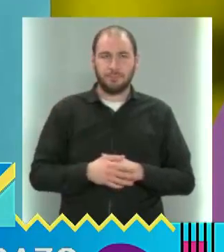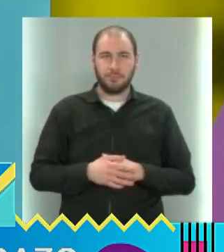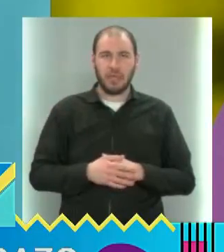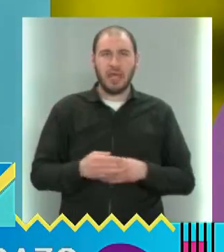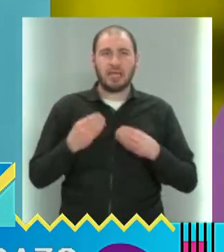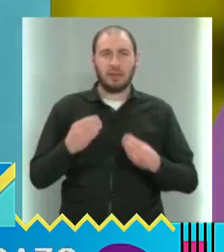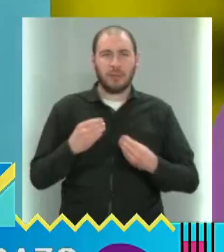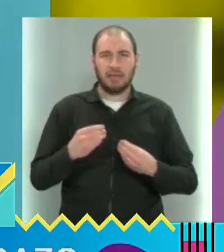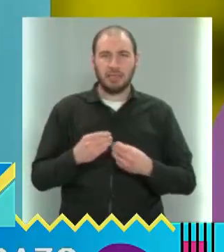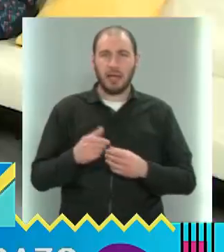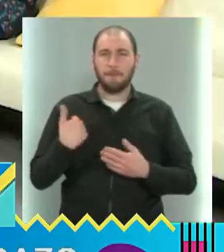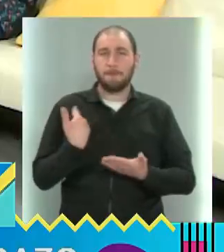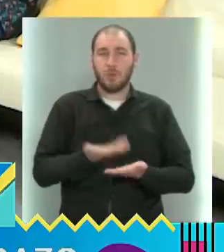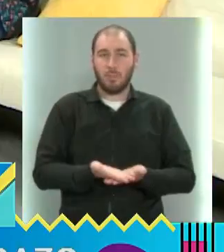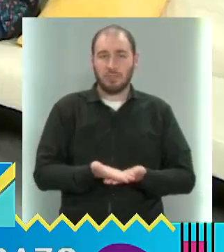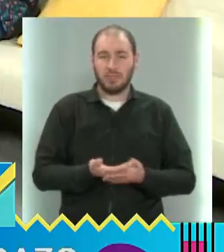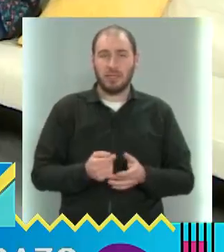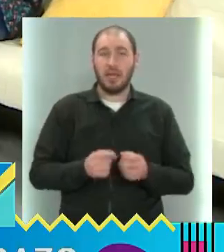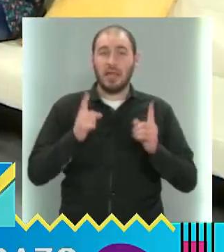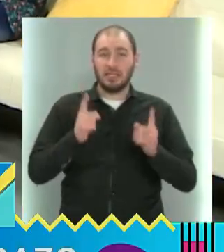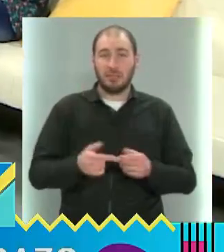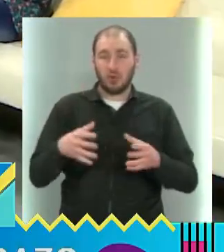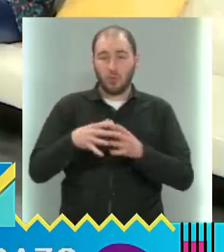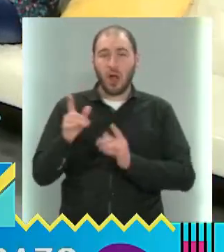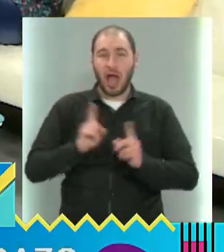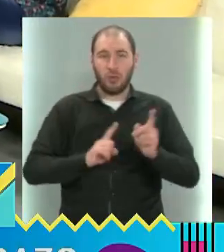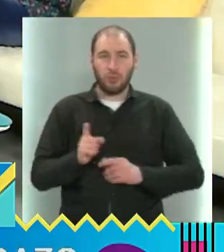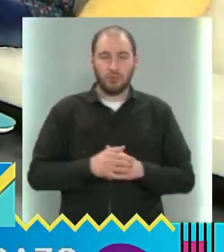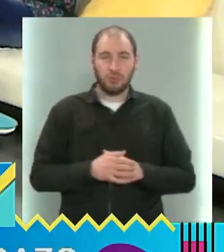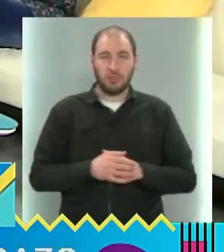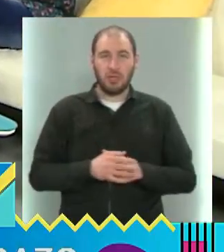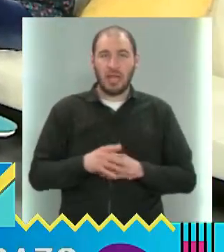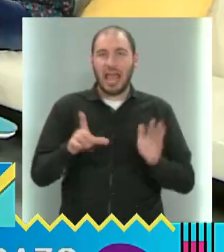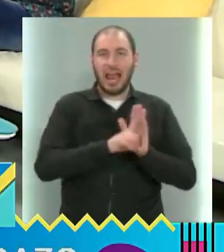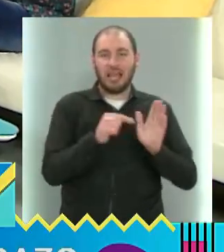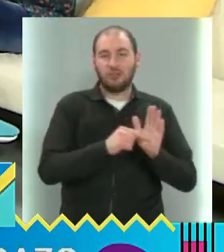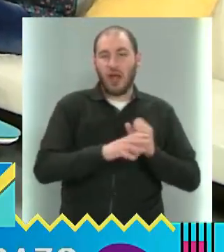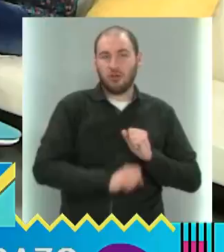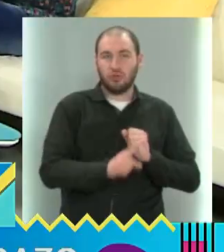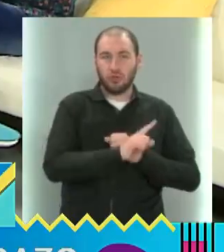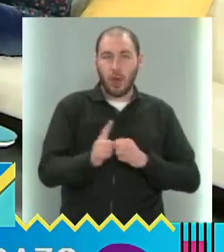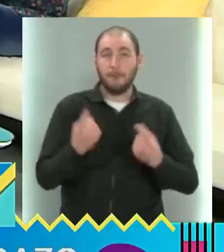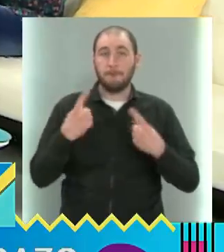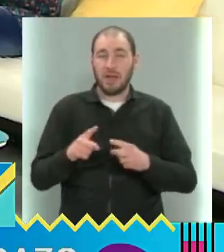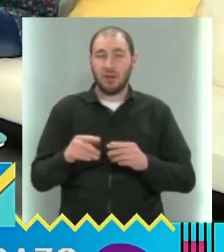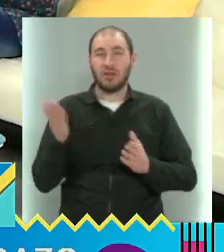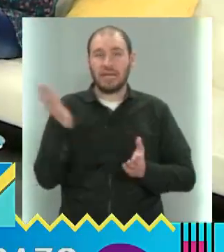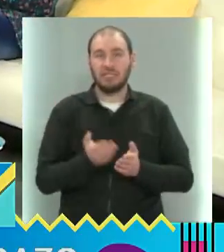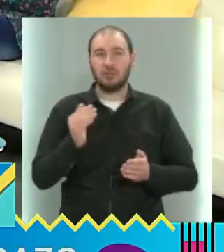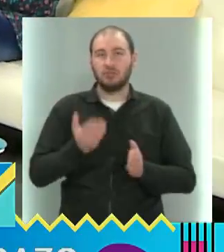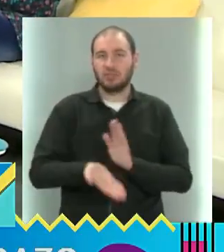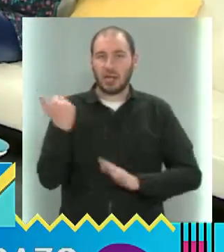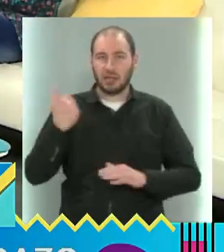¿qué pasa con esta propuesta que se hizo también desde algunos sectores de que, bueno, no ir por la legalización del aborto, pero sí por la